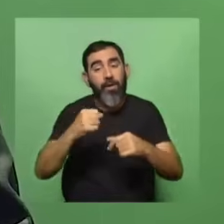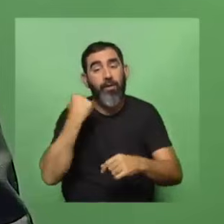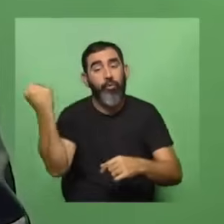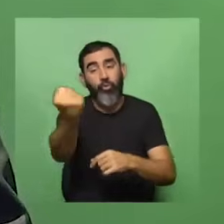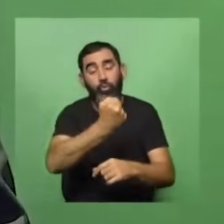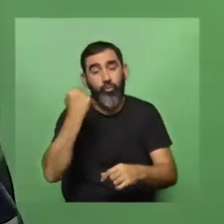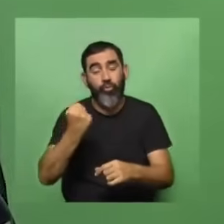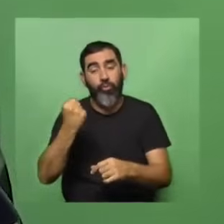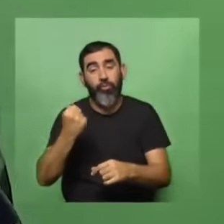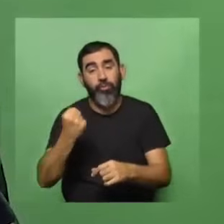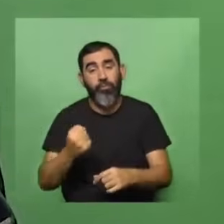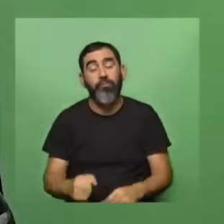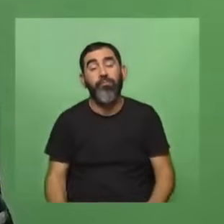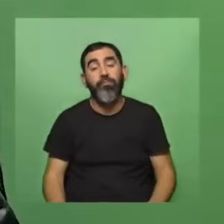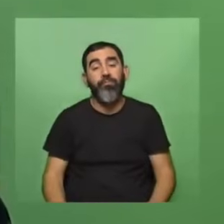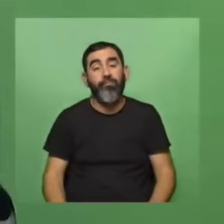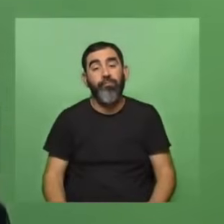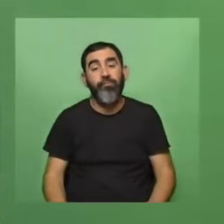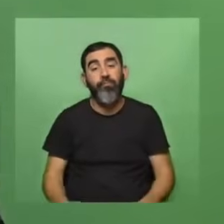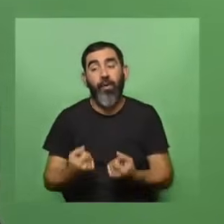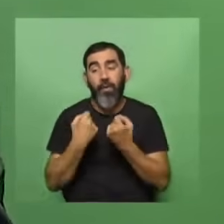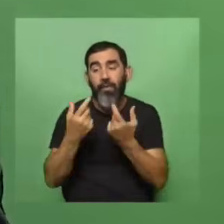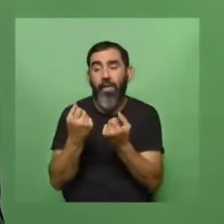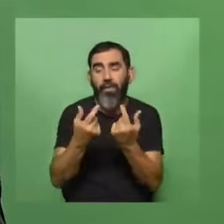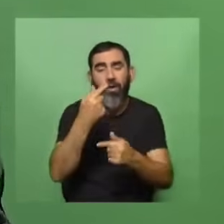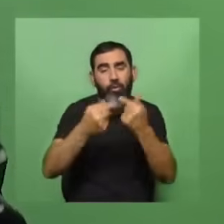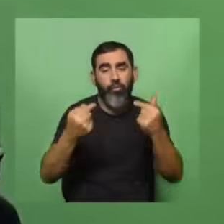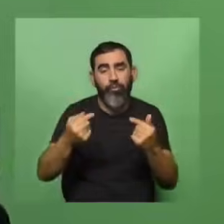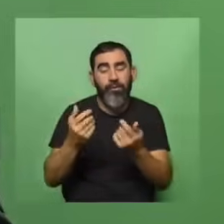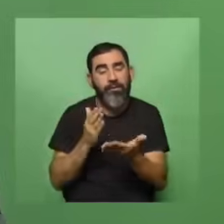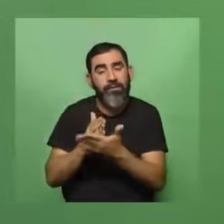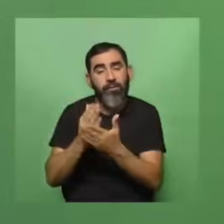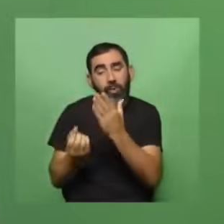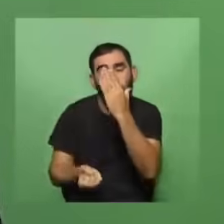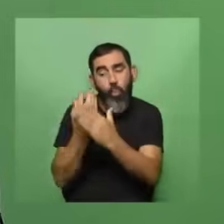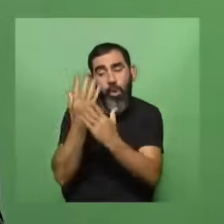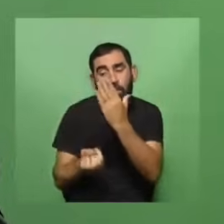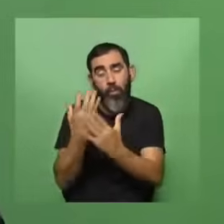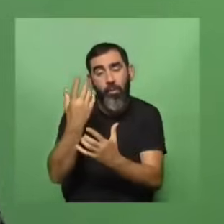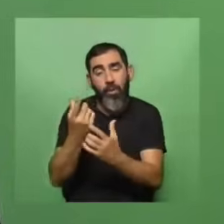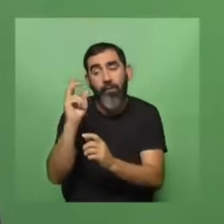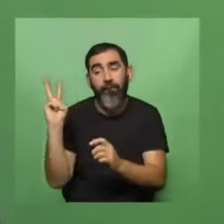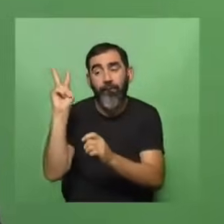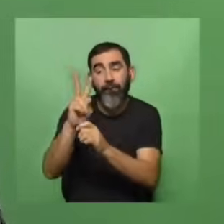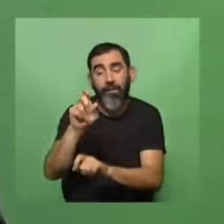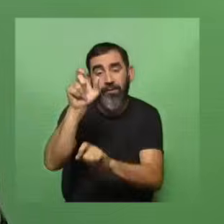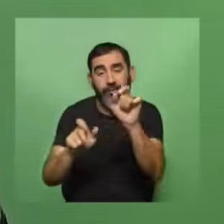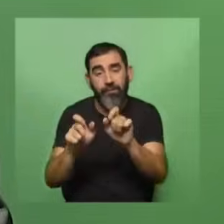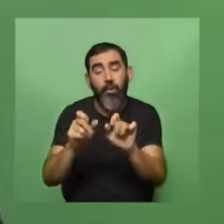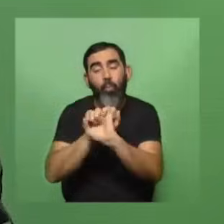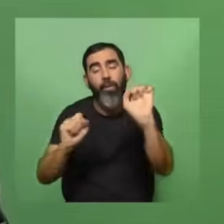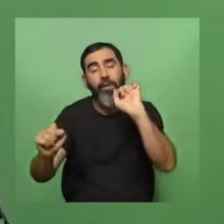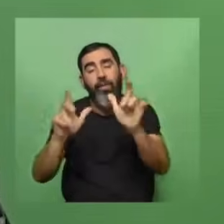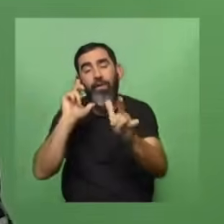fundamental en eso de tener oferta permanente y oferta nueva para quienes nos visiten y puedan